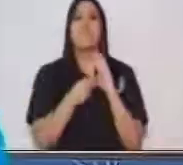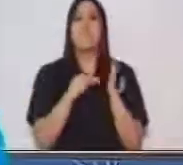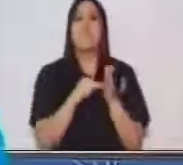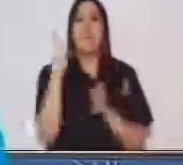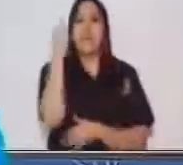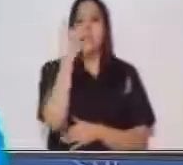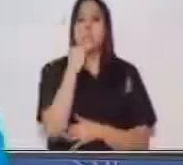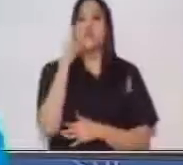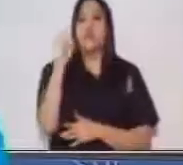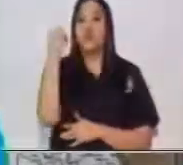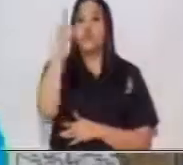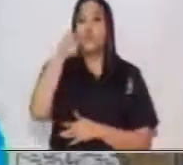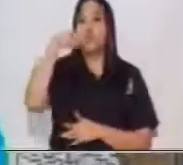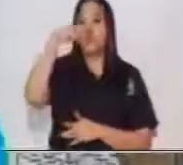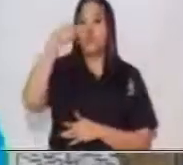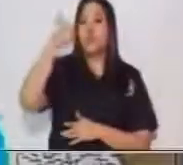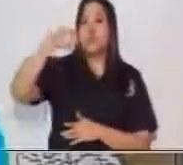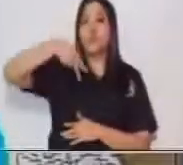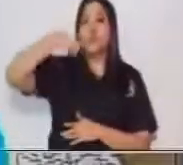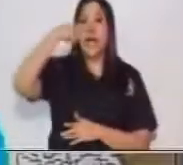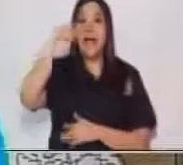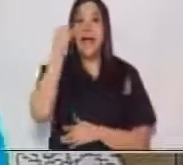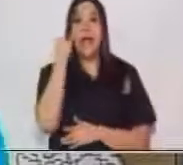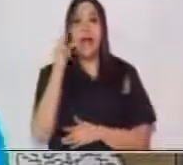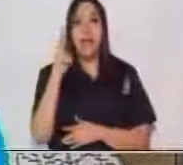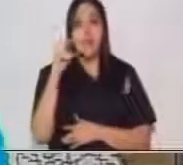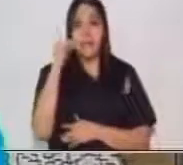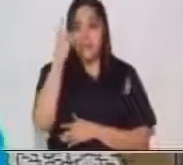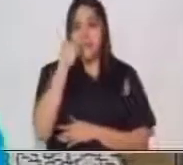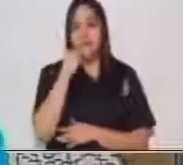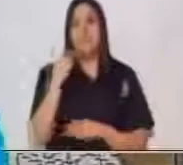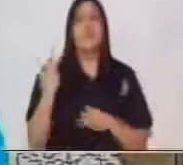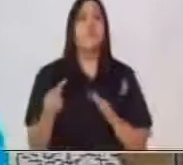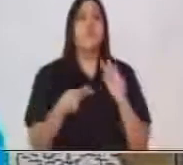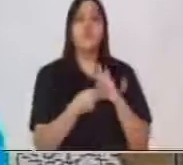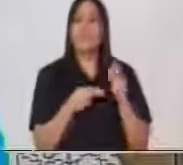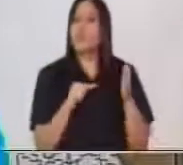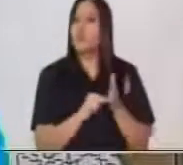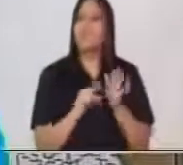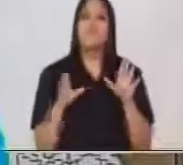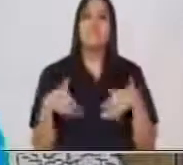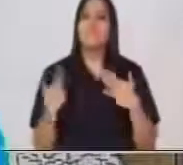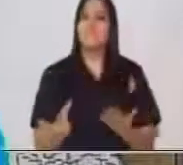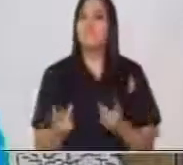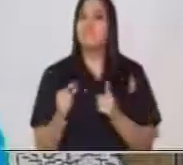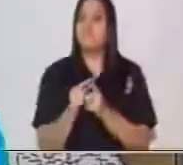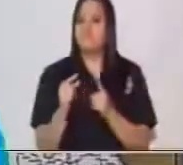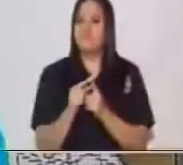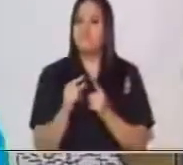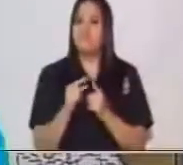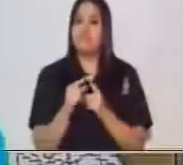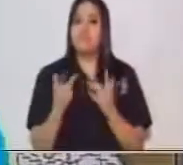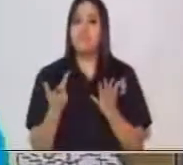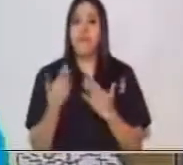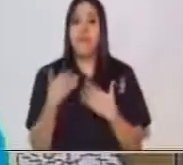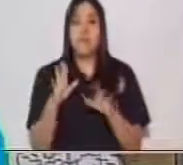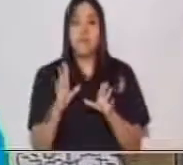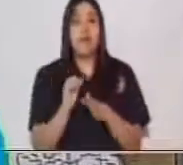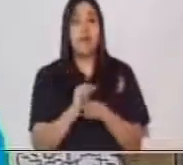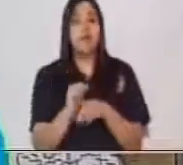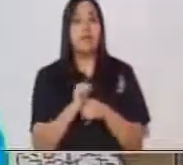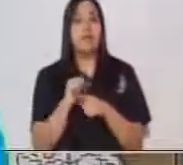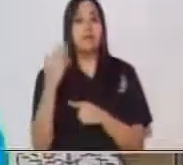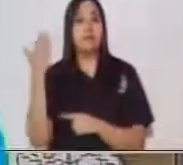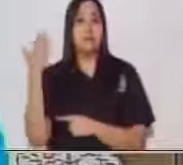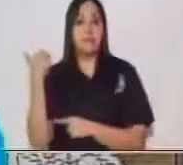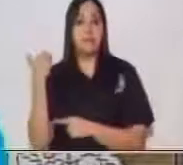este panel nuestra definición del concepto de lo que son los sustantivos. Ya lo hemos practicado y vamos